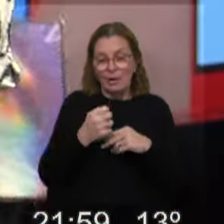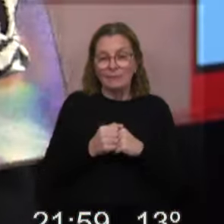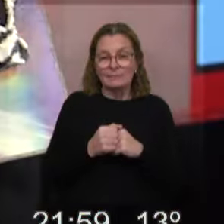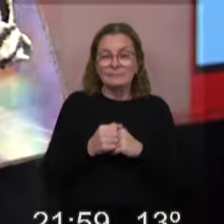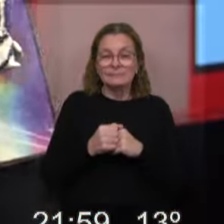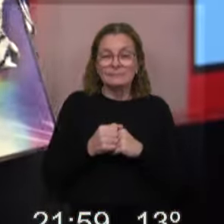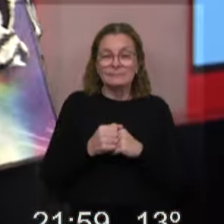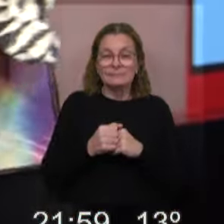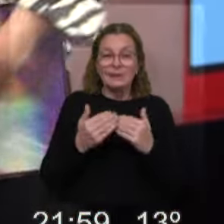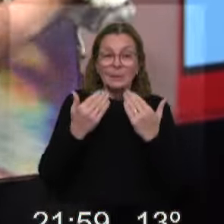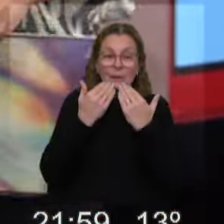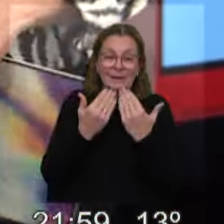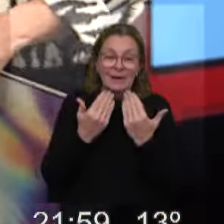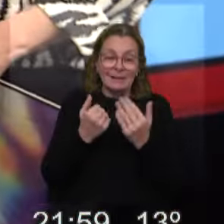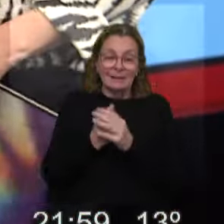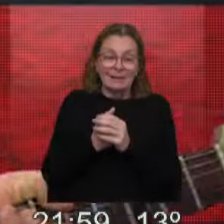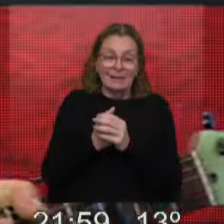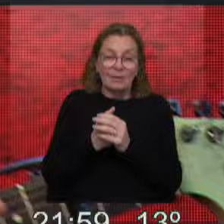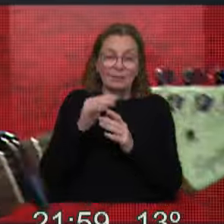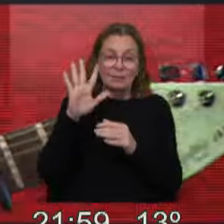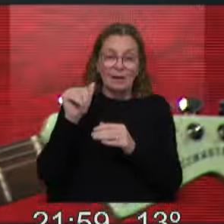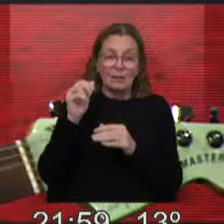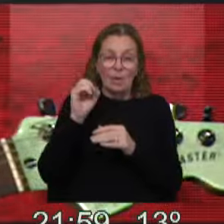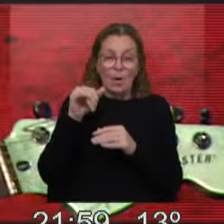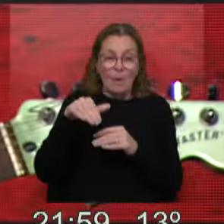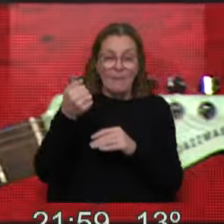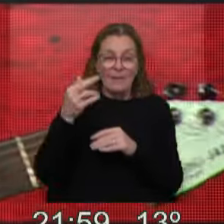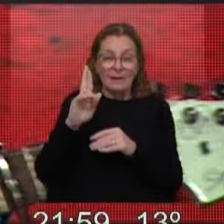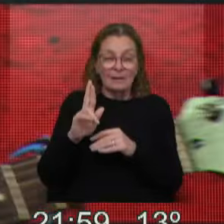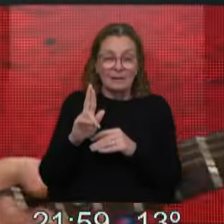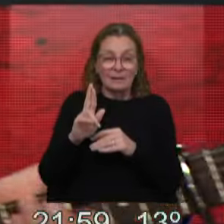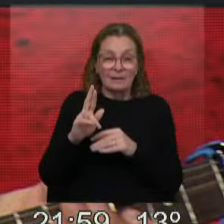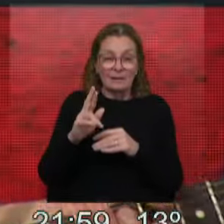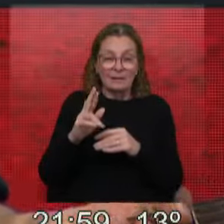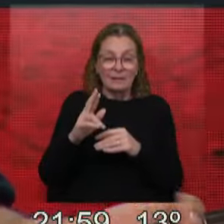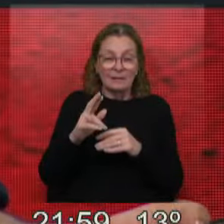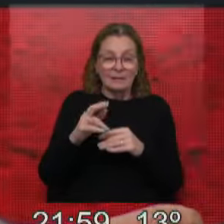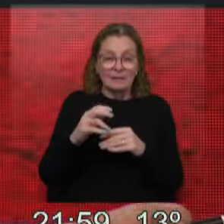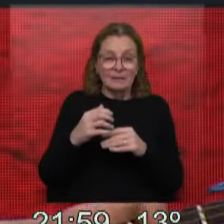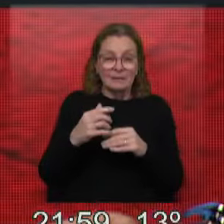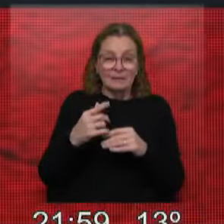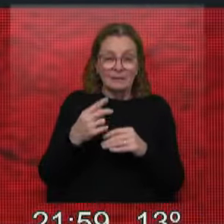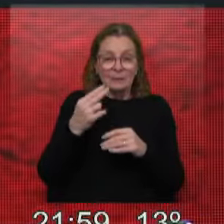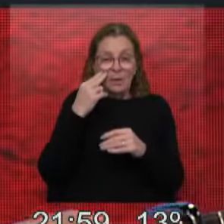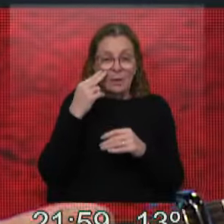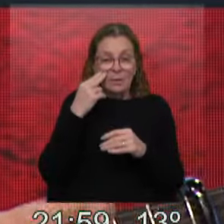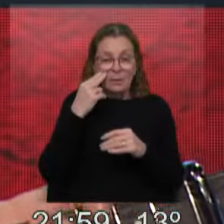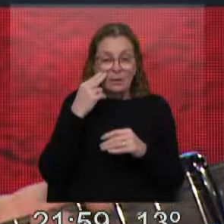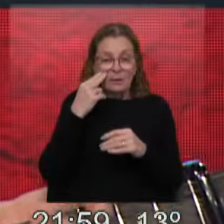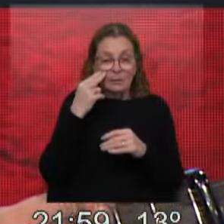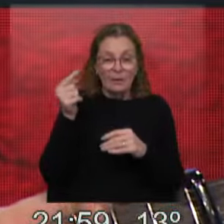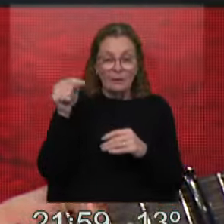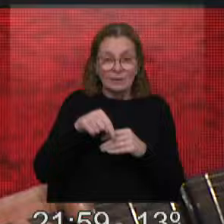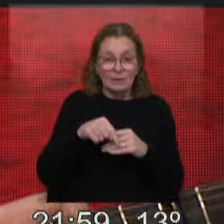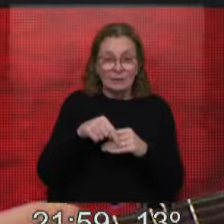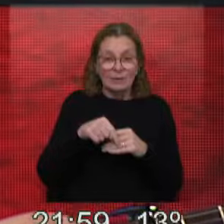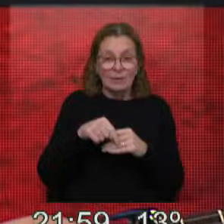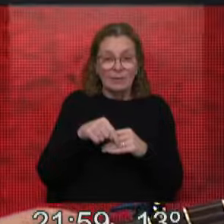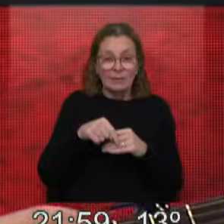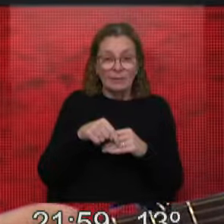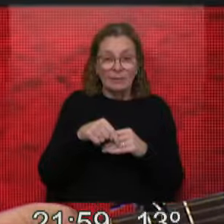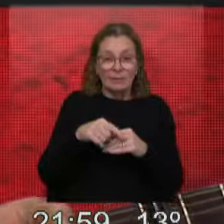Genial. Agradecerles. Gracias. Solo un saludo a Omar, sí. Que sí. Es nuestro bajista, que tuvo que viajar, vinimos a tocar a Blues el otro día, pero